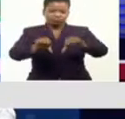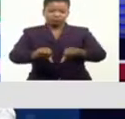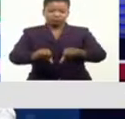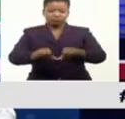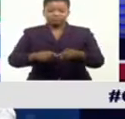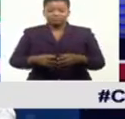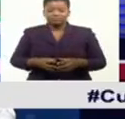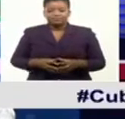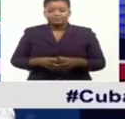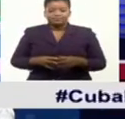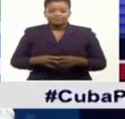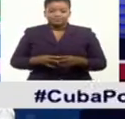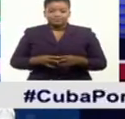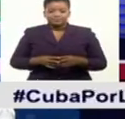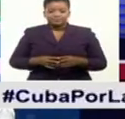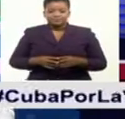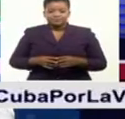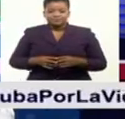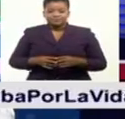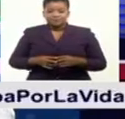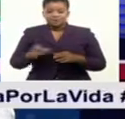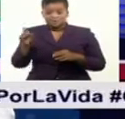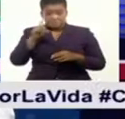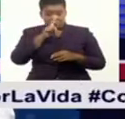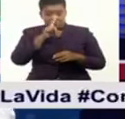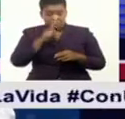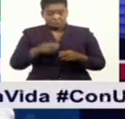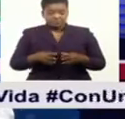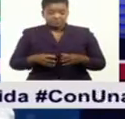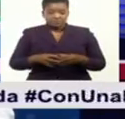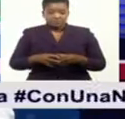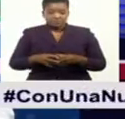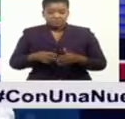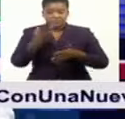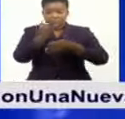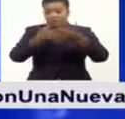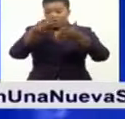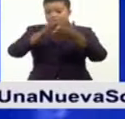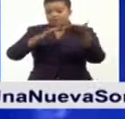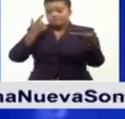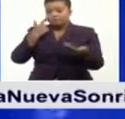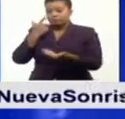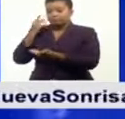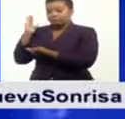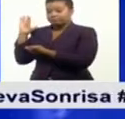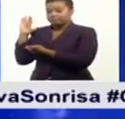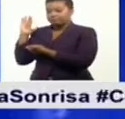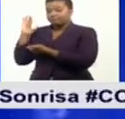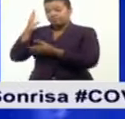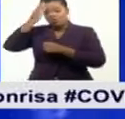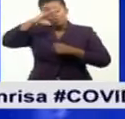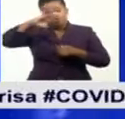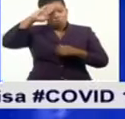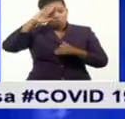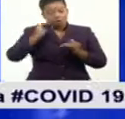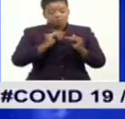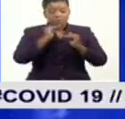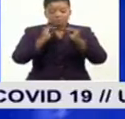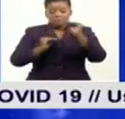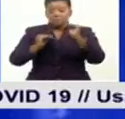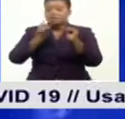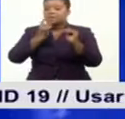tener. Finalmente, el gráfico que resume a Cuba, ya ustedes pueden ver